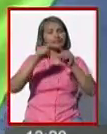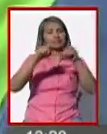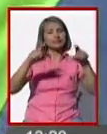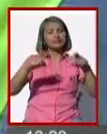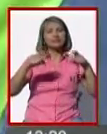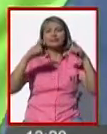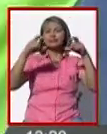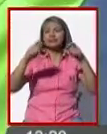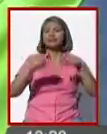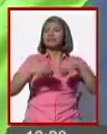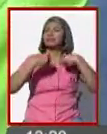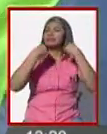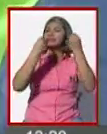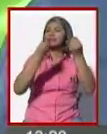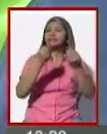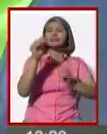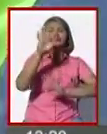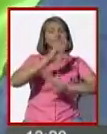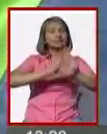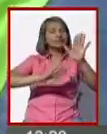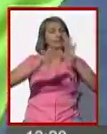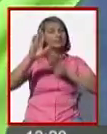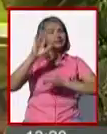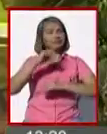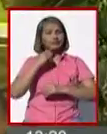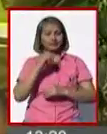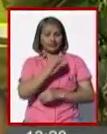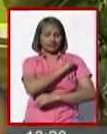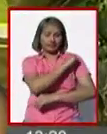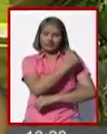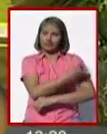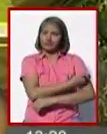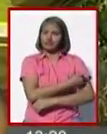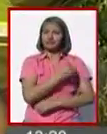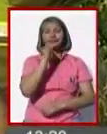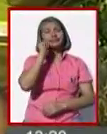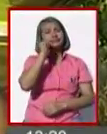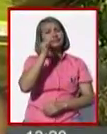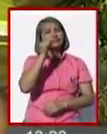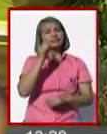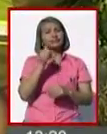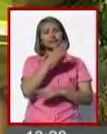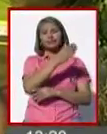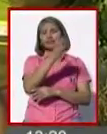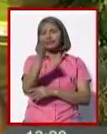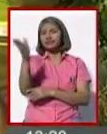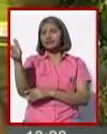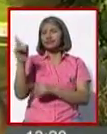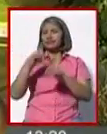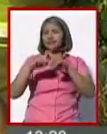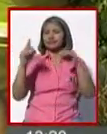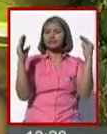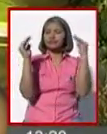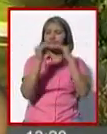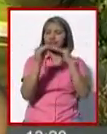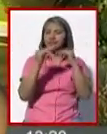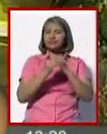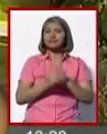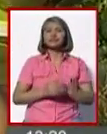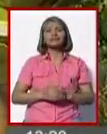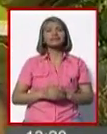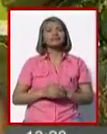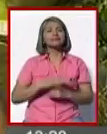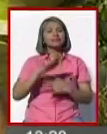son emitidas. Números que preocupan de sobremanera a las autoridades. Nosotros estamos todos los días en diferentes puntos, ¿no? En las avenidas, en